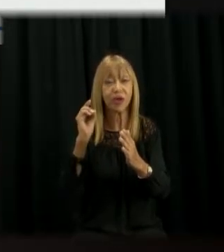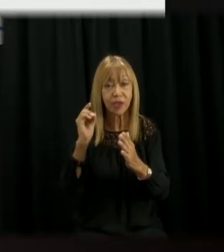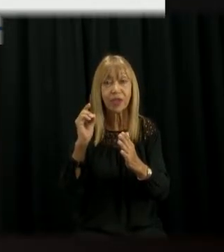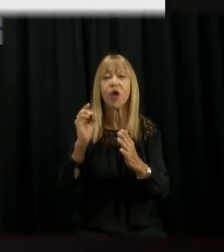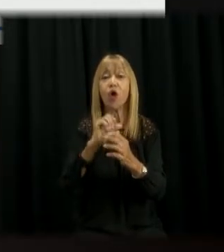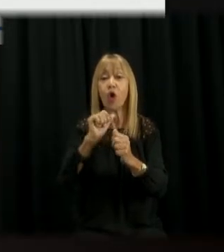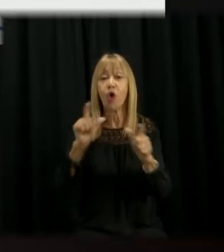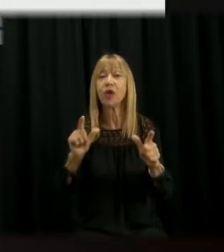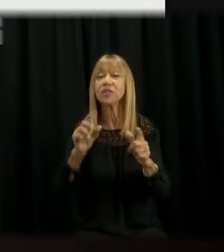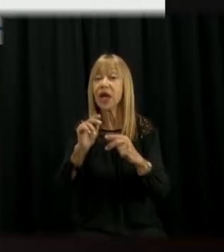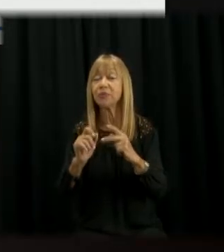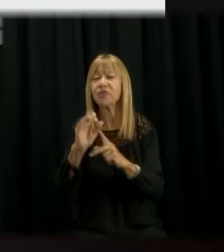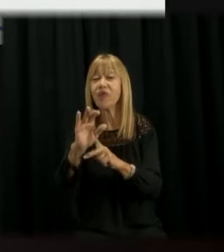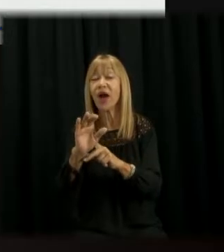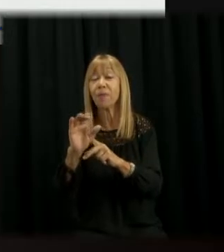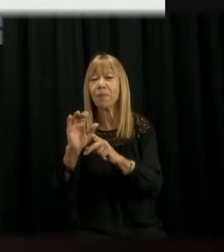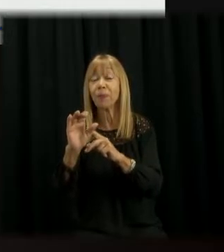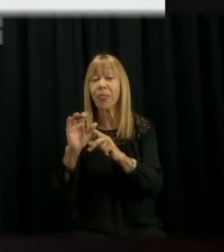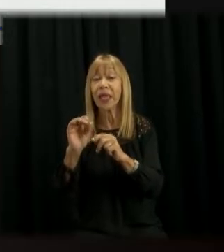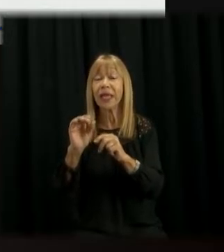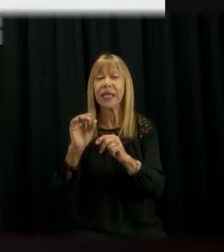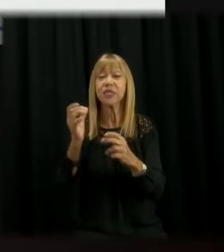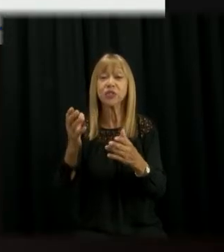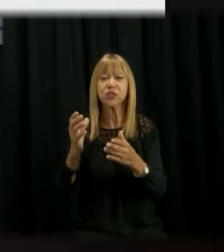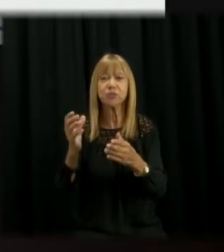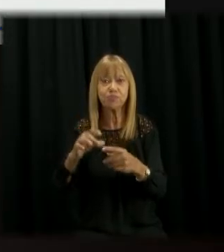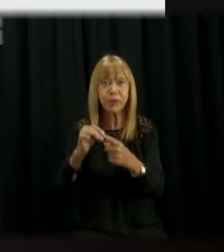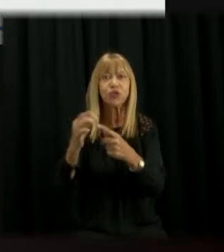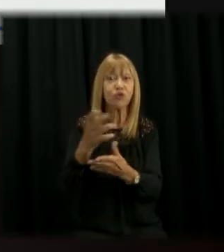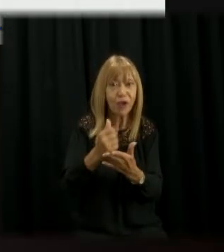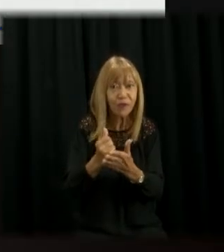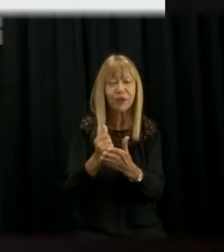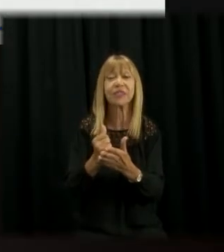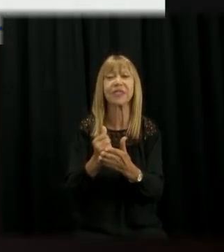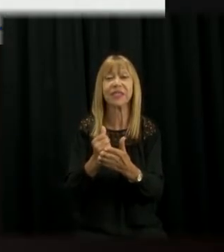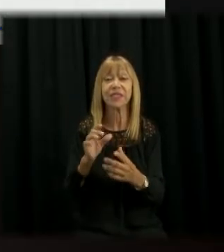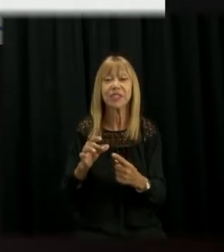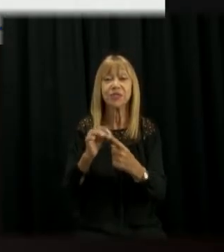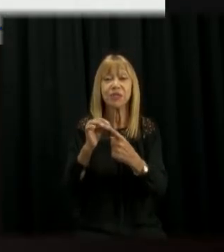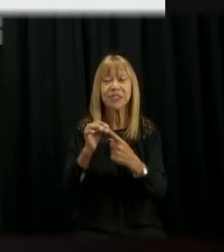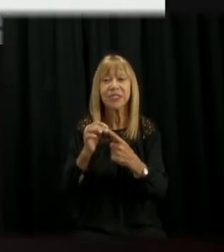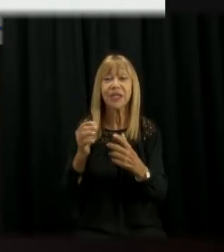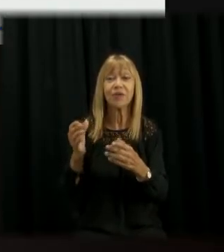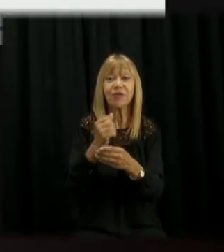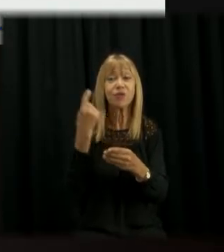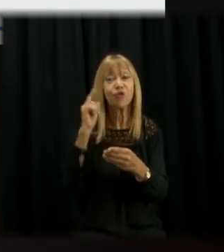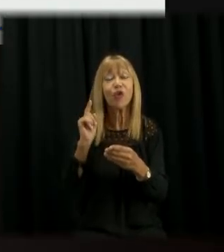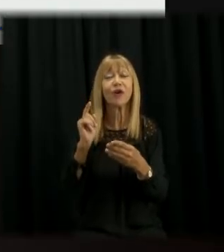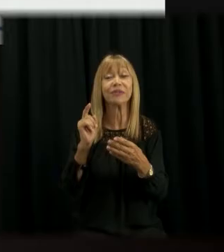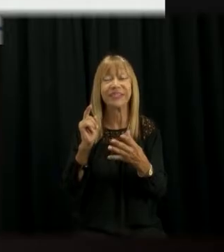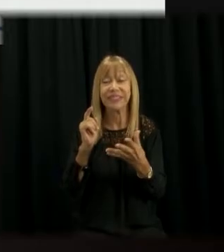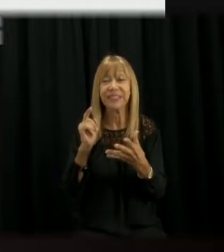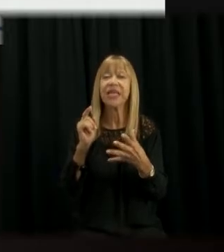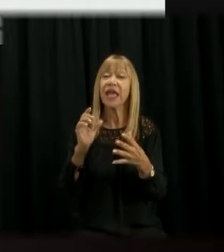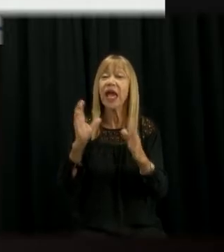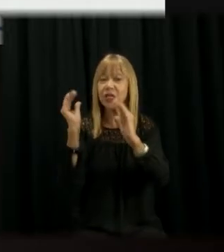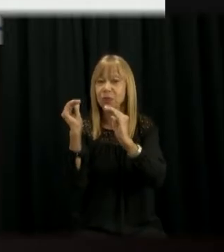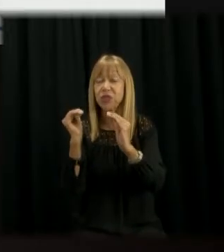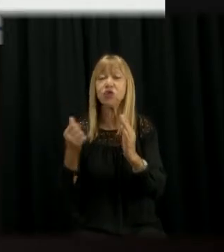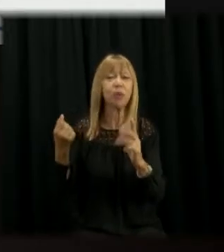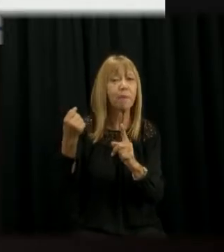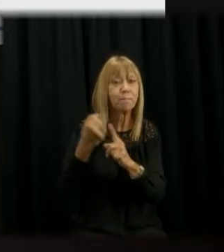millones de todos los tipos, del cual 1.500 millones van a los ingresos especiales. De estos fondos